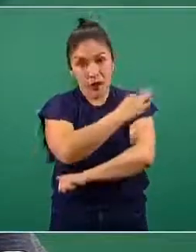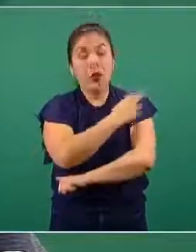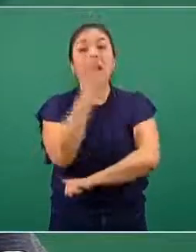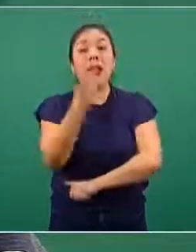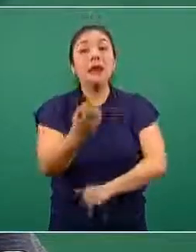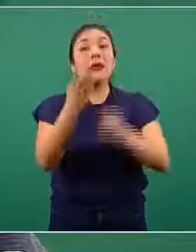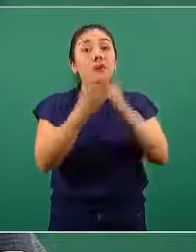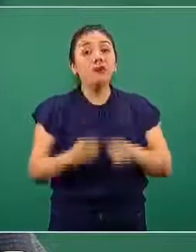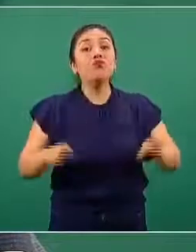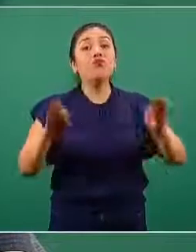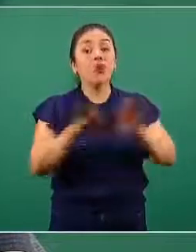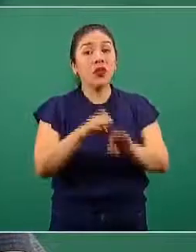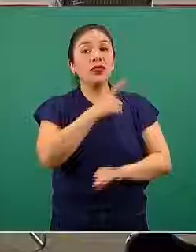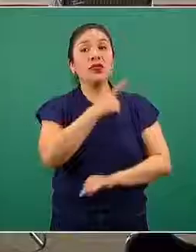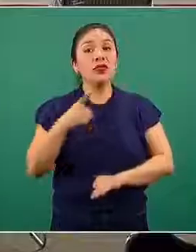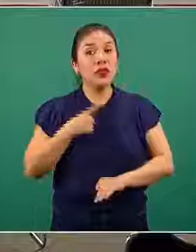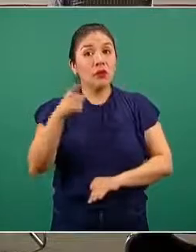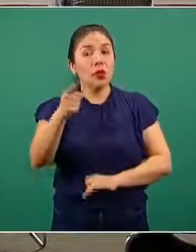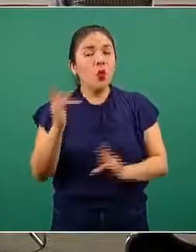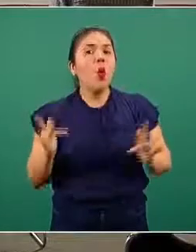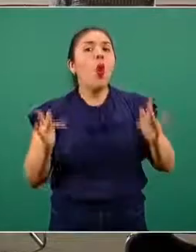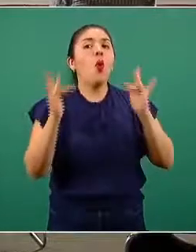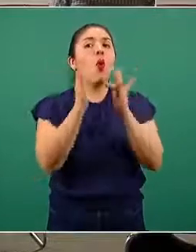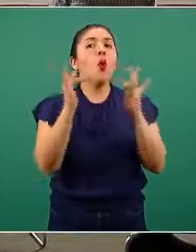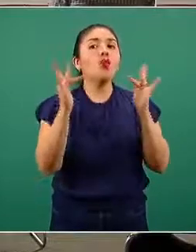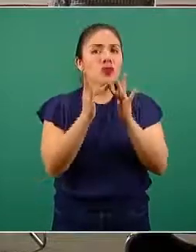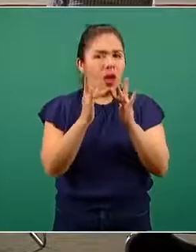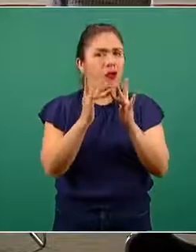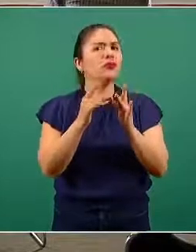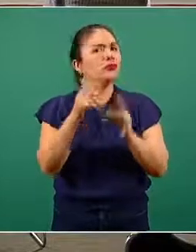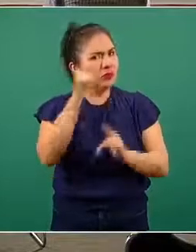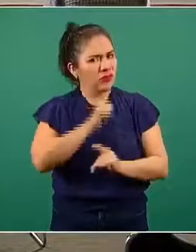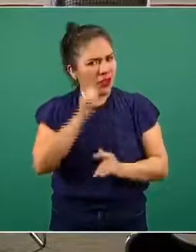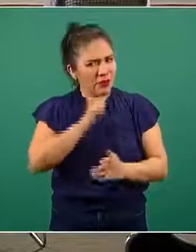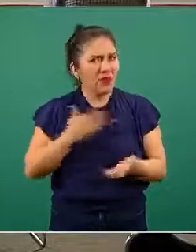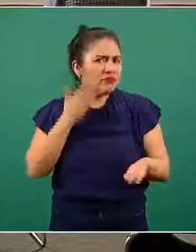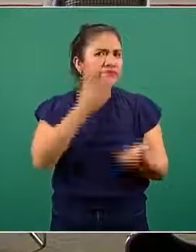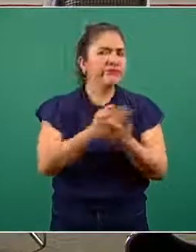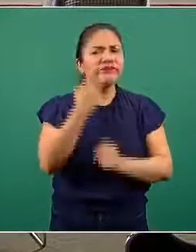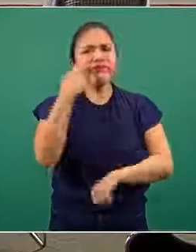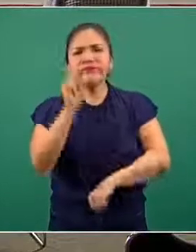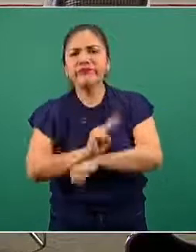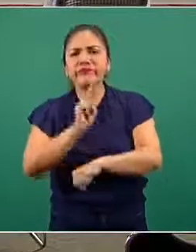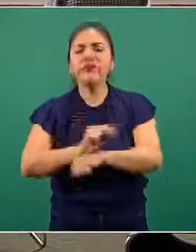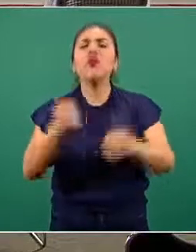importante que estén en contacto directo con